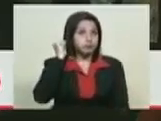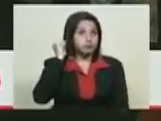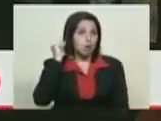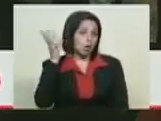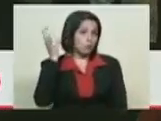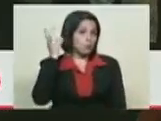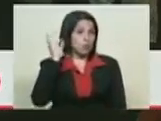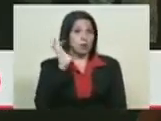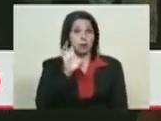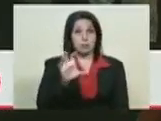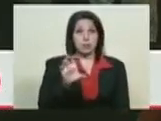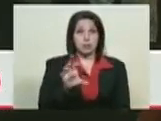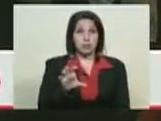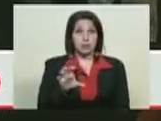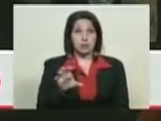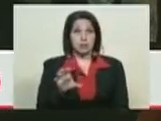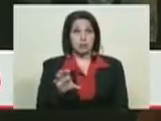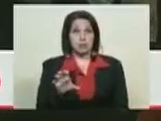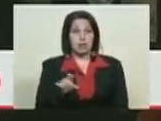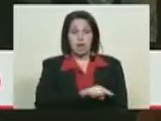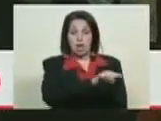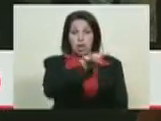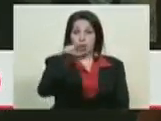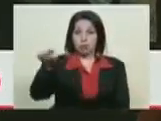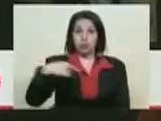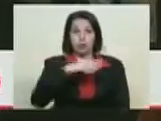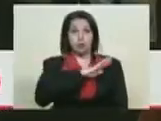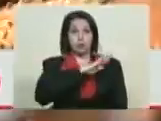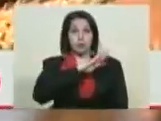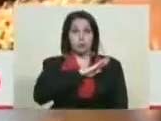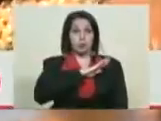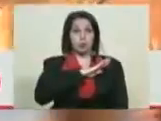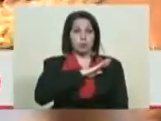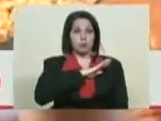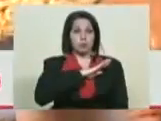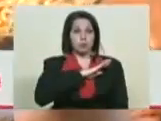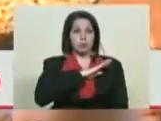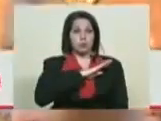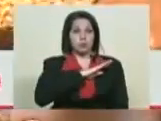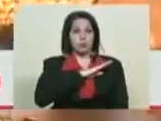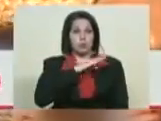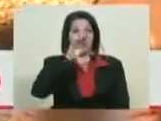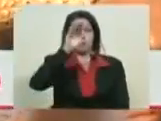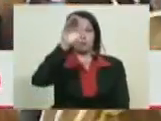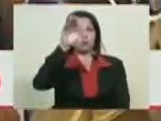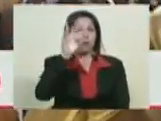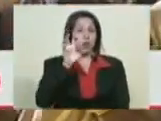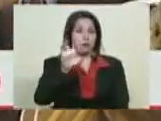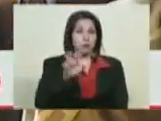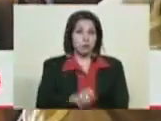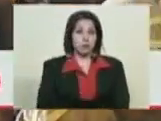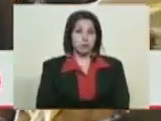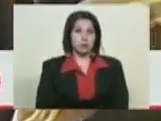mujeres de la patria, a ustedes les pertenece el destino de nuestra patria.